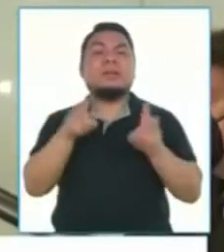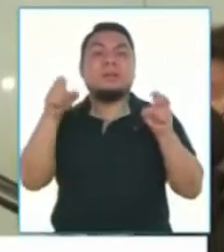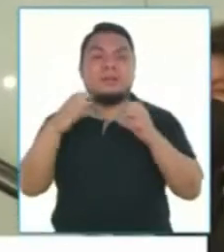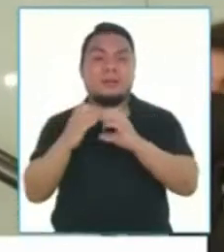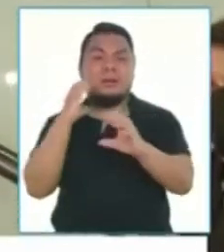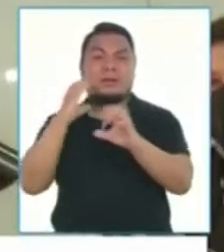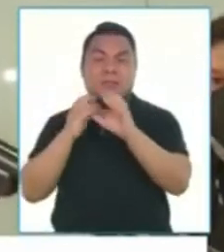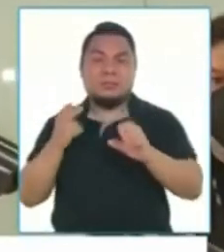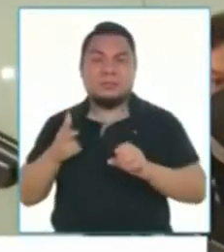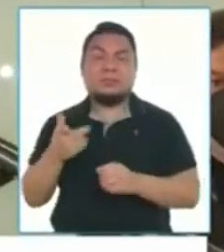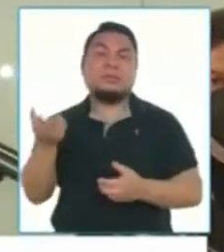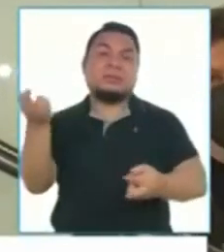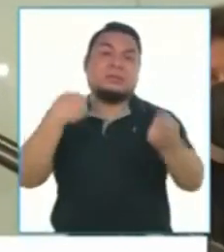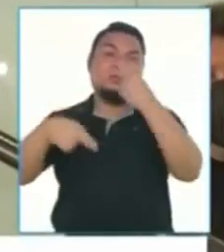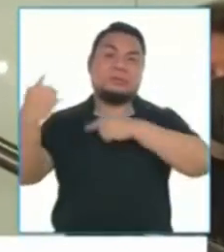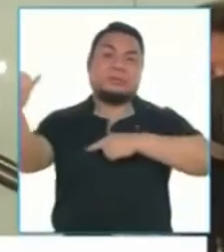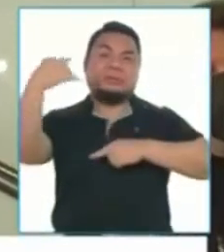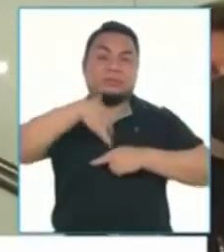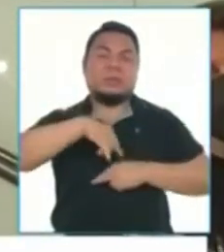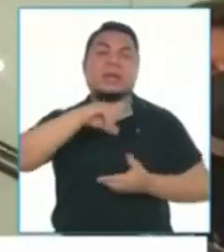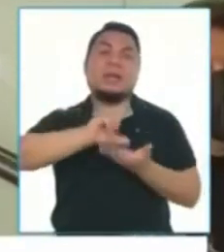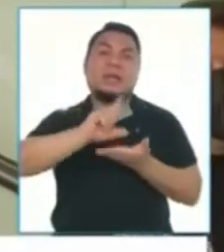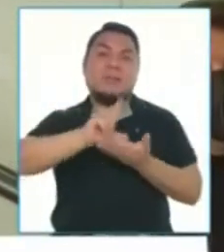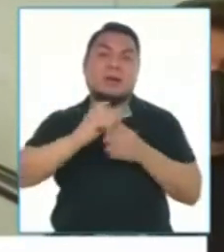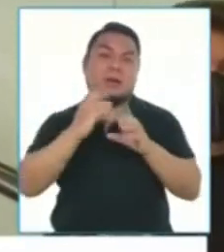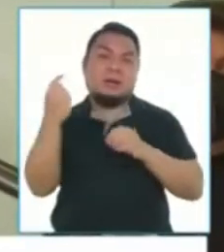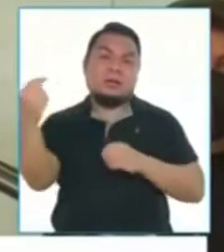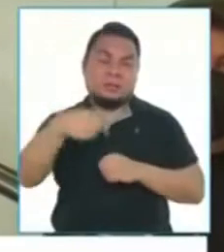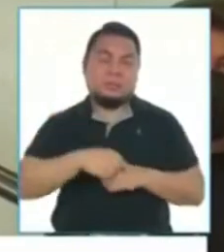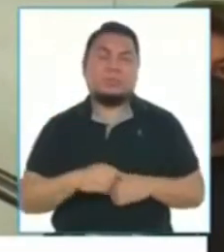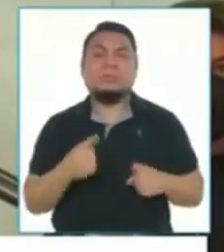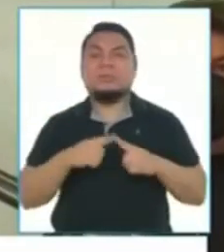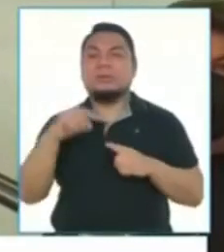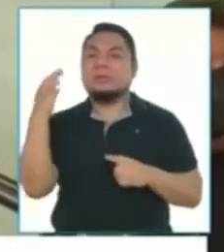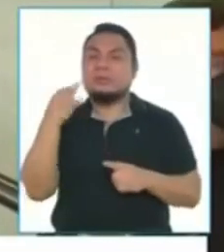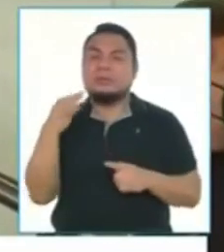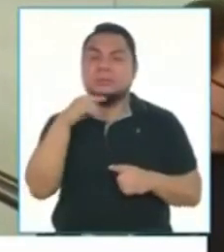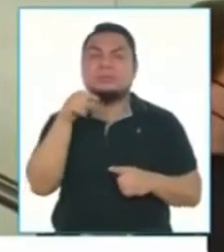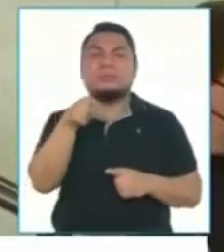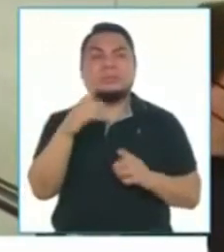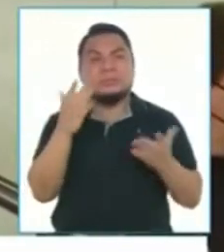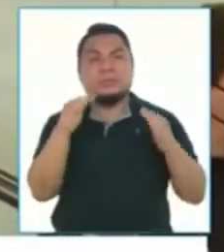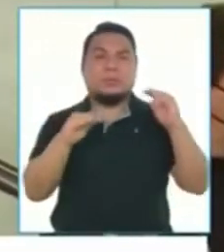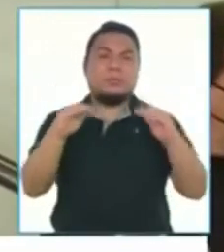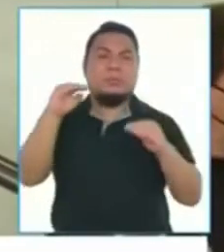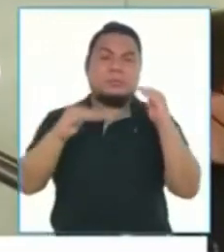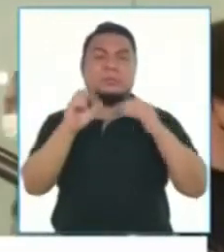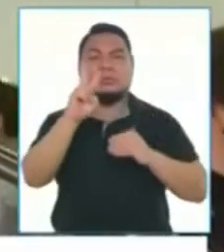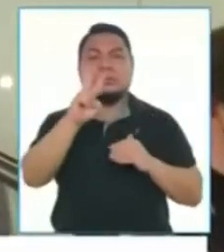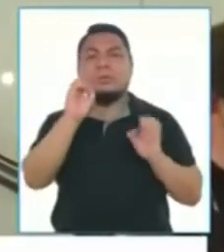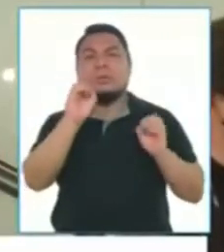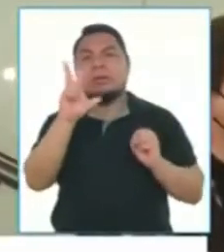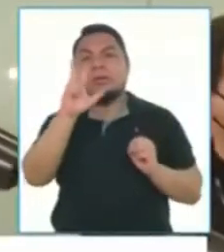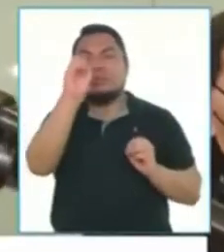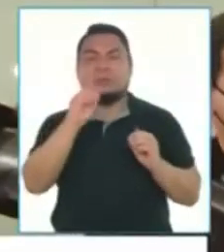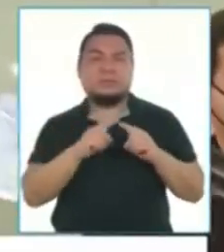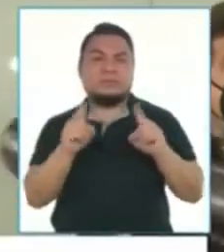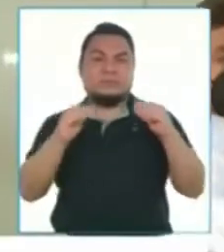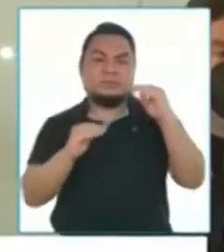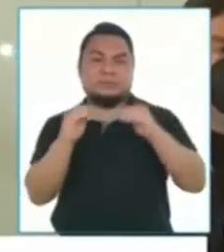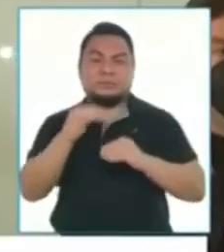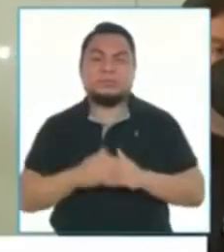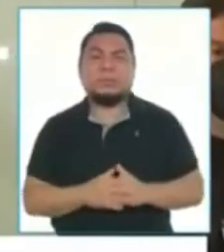terrestre. Hay gente que llega por tierra más a Lima que la que sale, pero casi siempre están ahí con un más menos 2 o 3% de diferencia. ¿Y en el